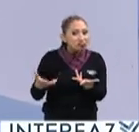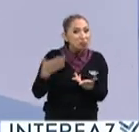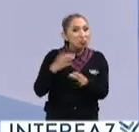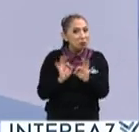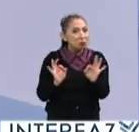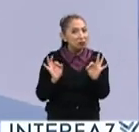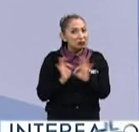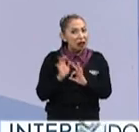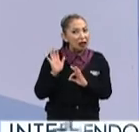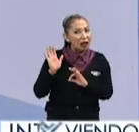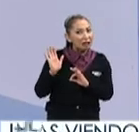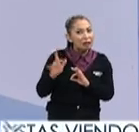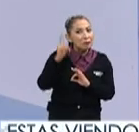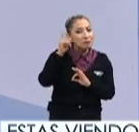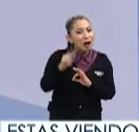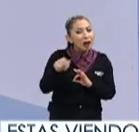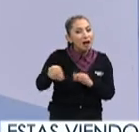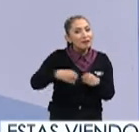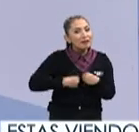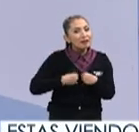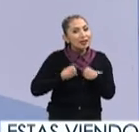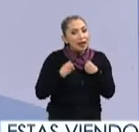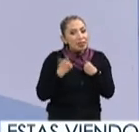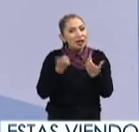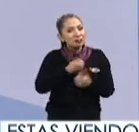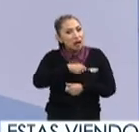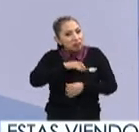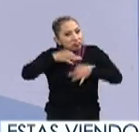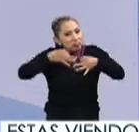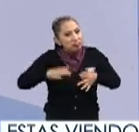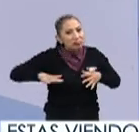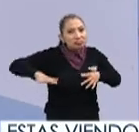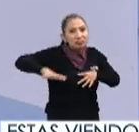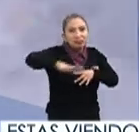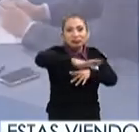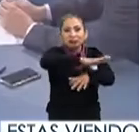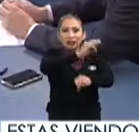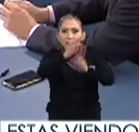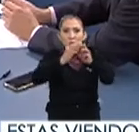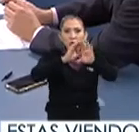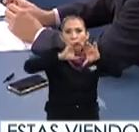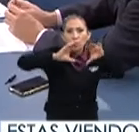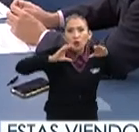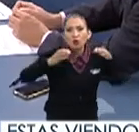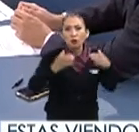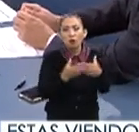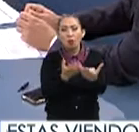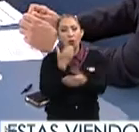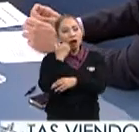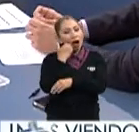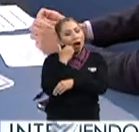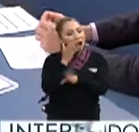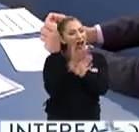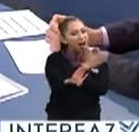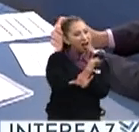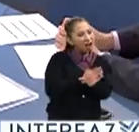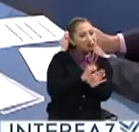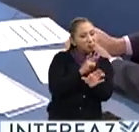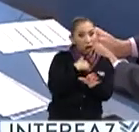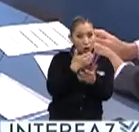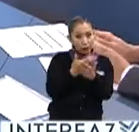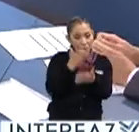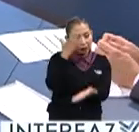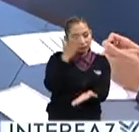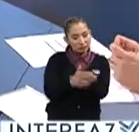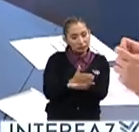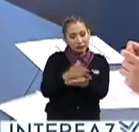muy importantes para la propia vida saludable de nuestro planeta. Y pues tenemos